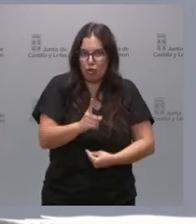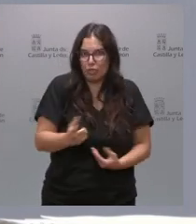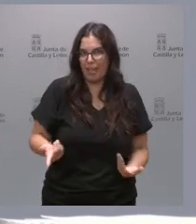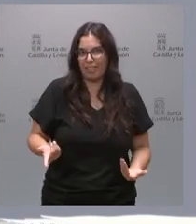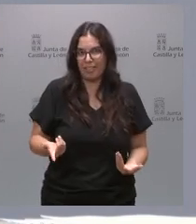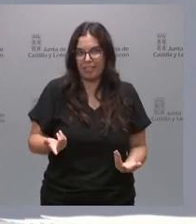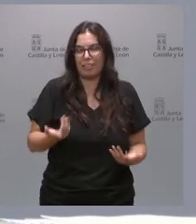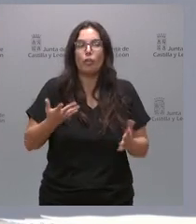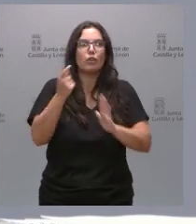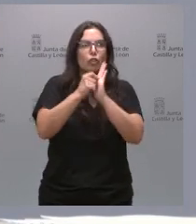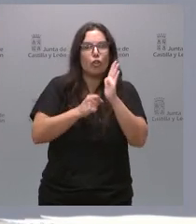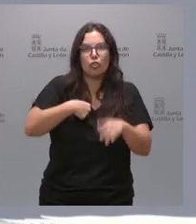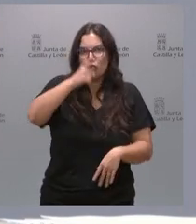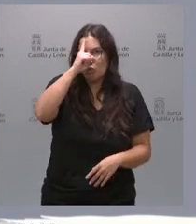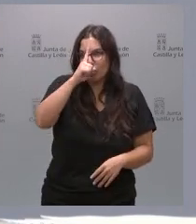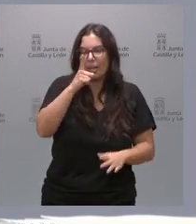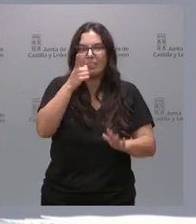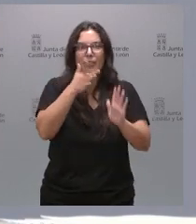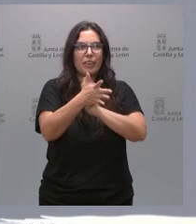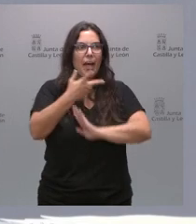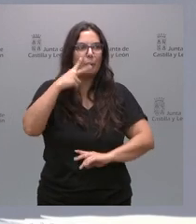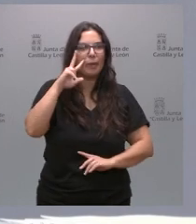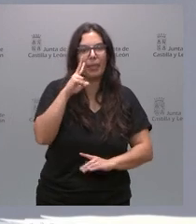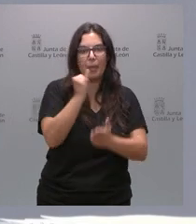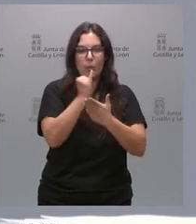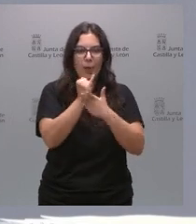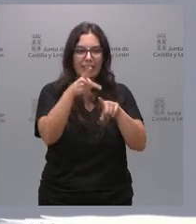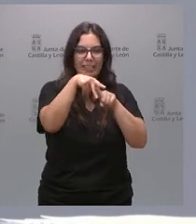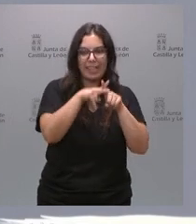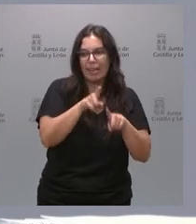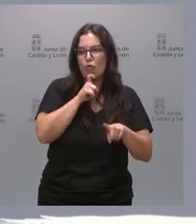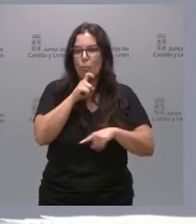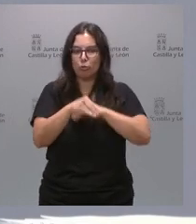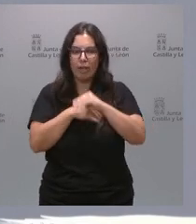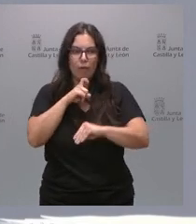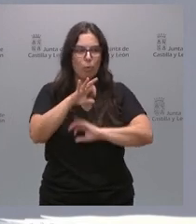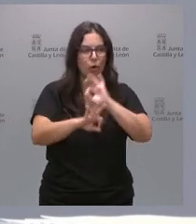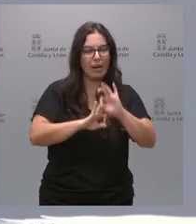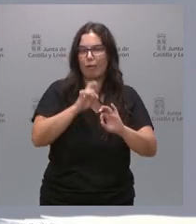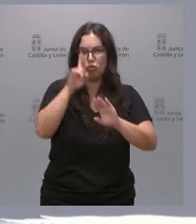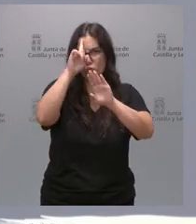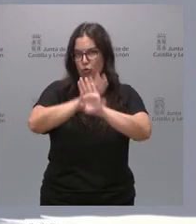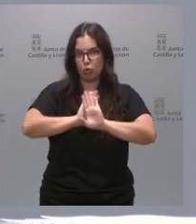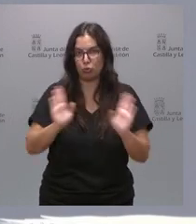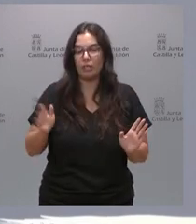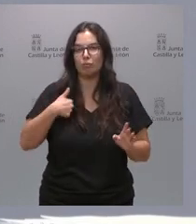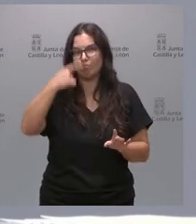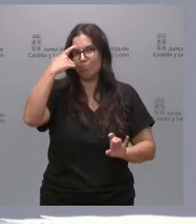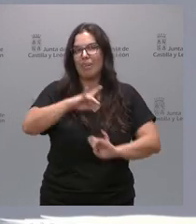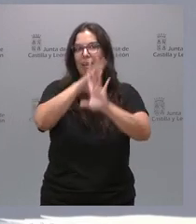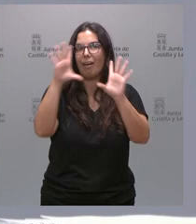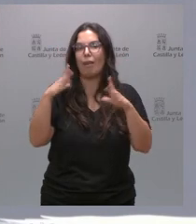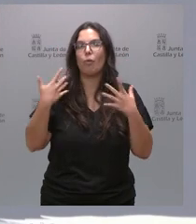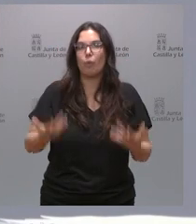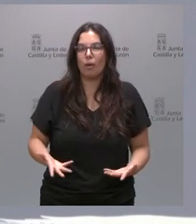sé las condiciones Si es una experiencia de ese taller en qué condiciones y que circunstancias yo sí tengo claro y